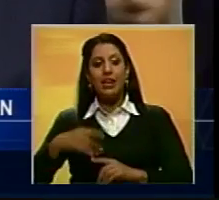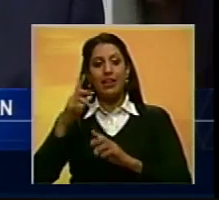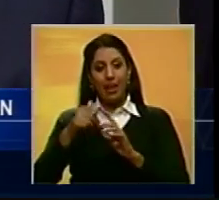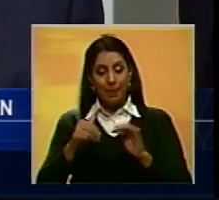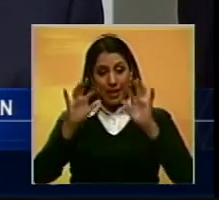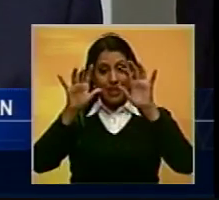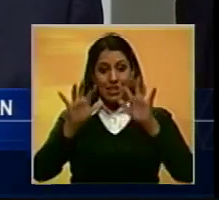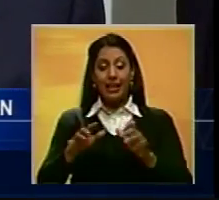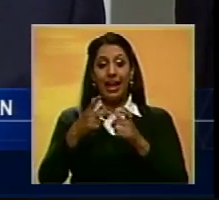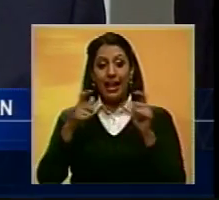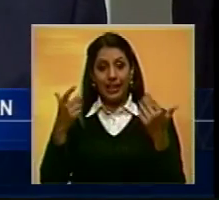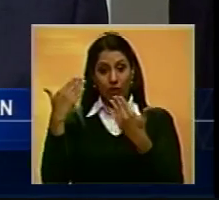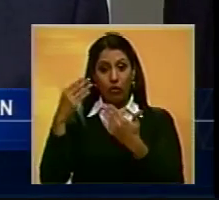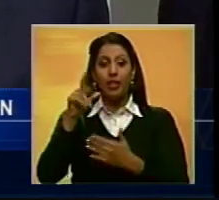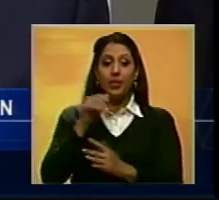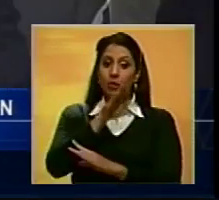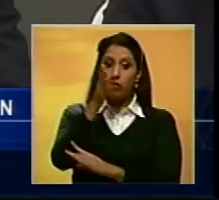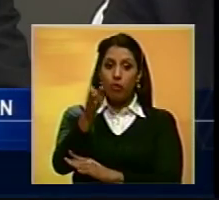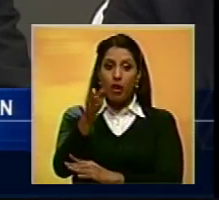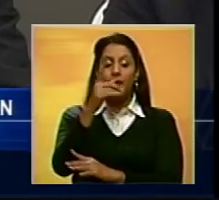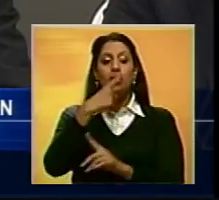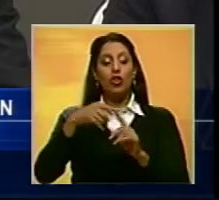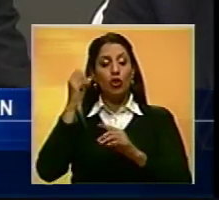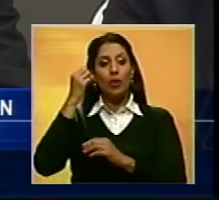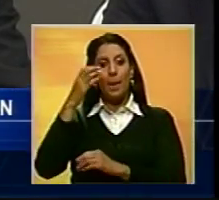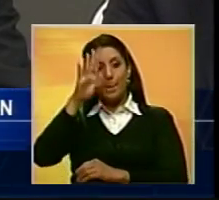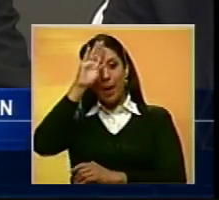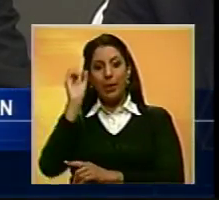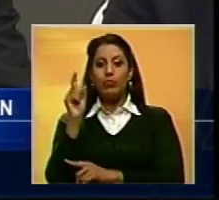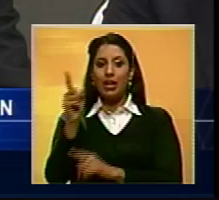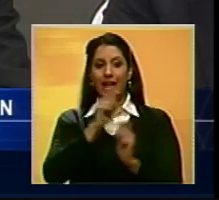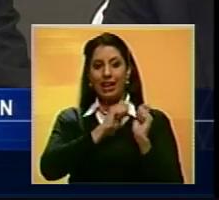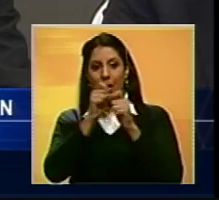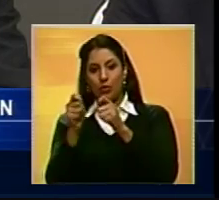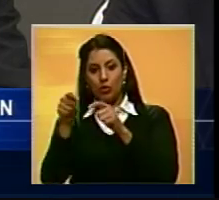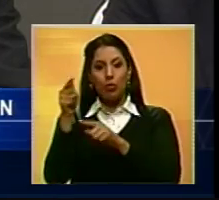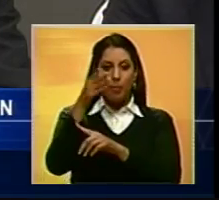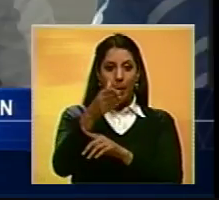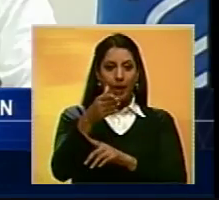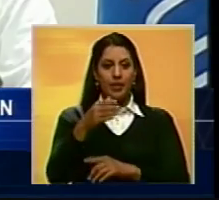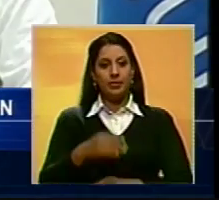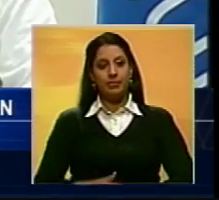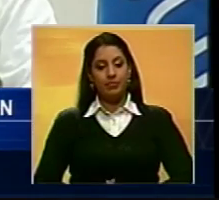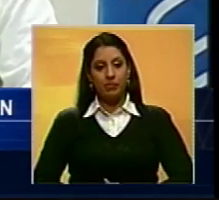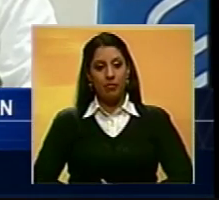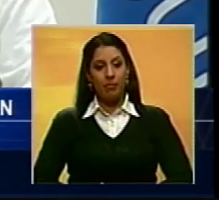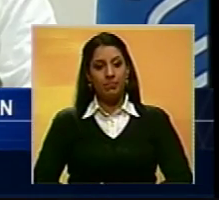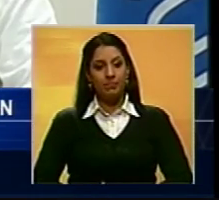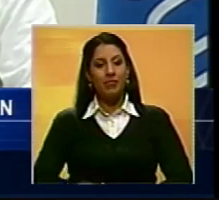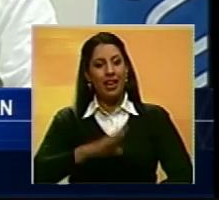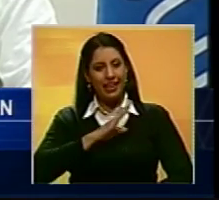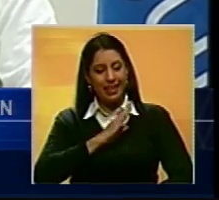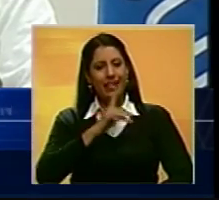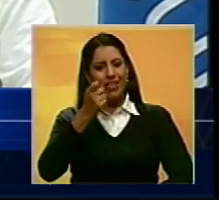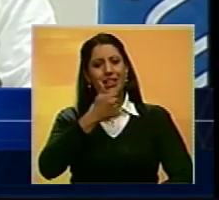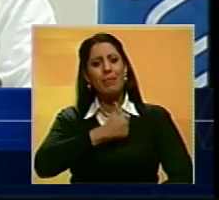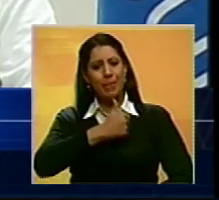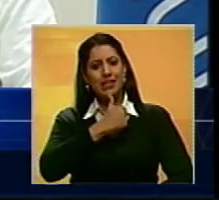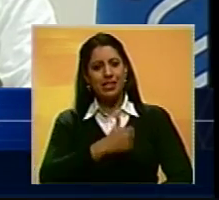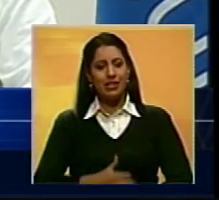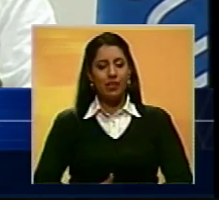del organismo regional, Ernesto Samper, y el enviado del Vaticano, Monseñor Claudio María Celli. Hay que tener gran